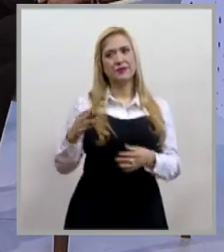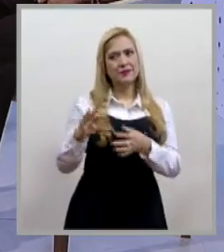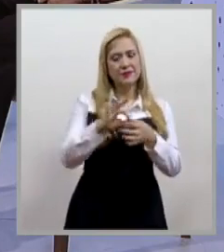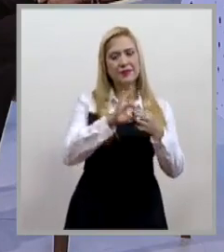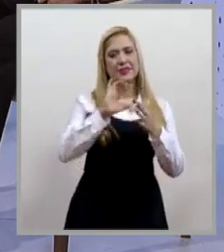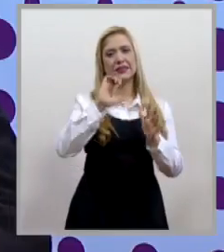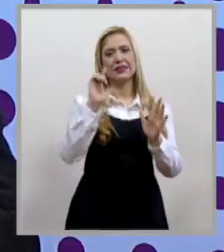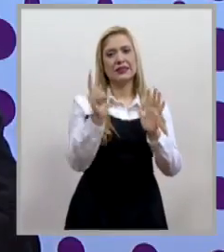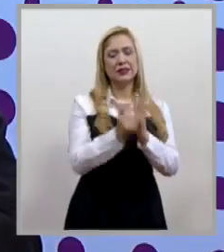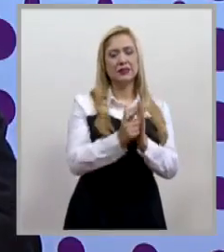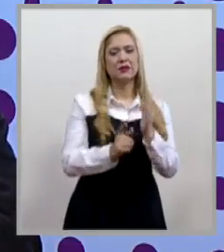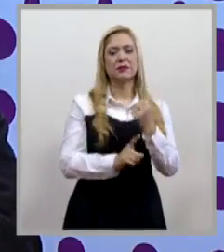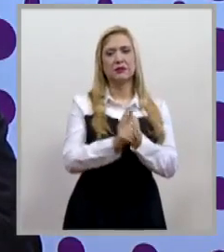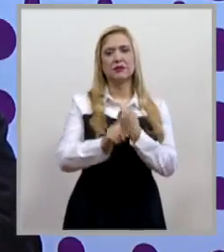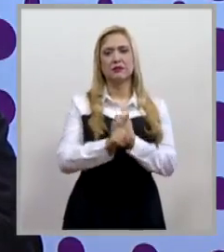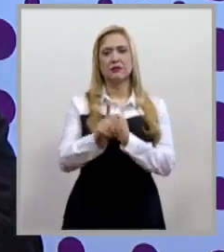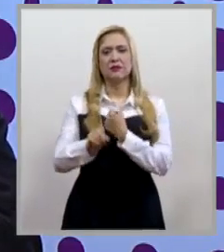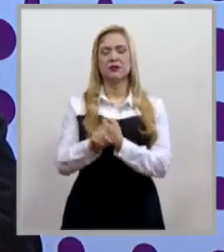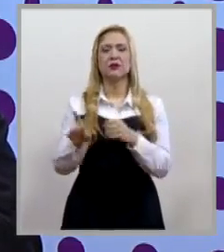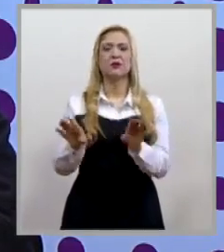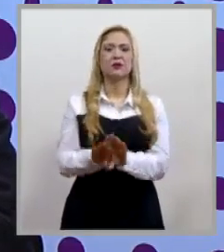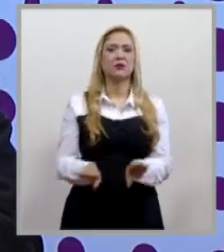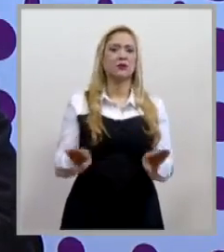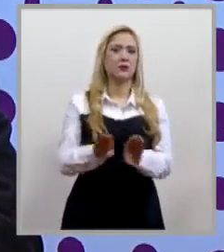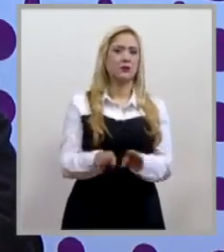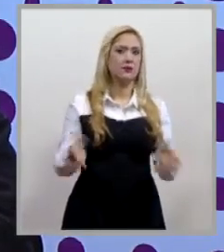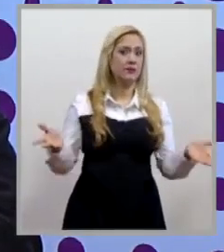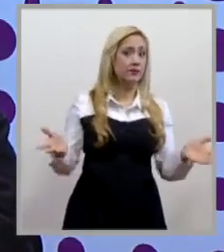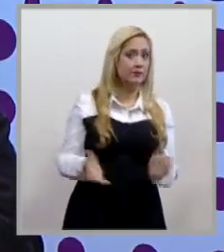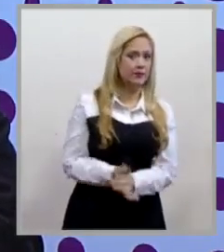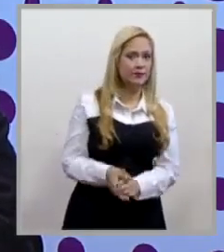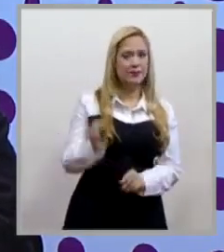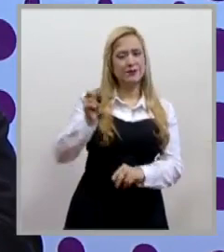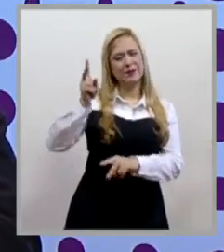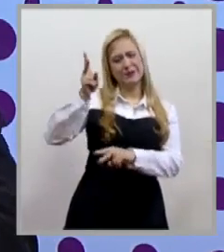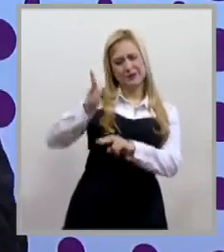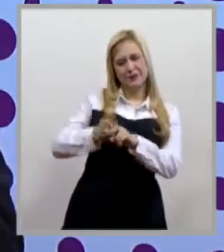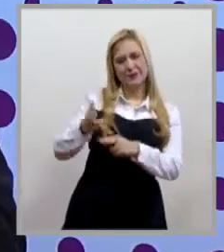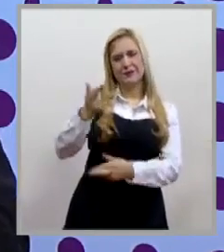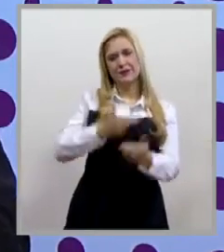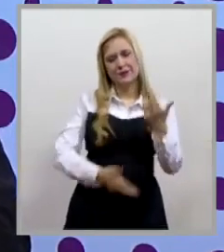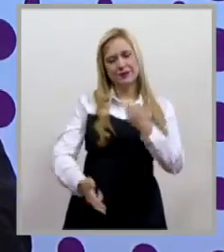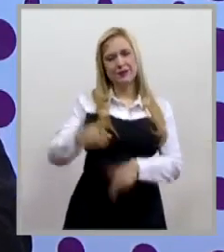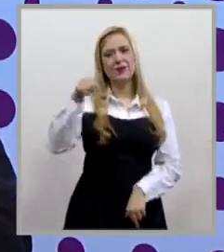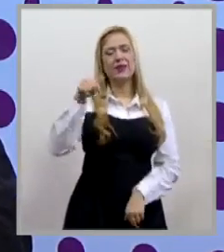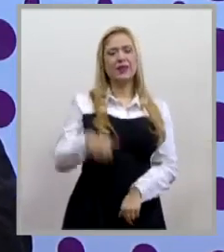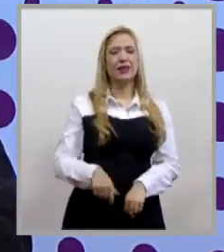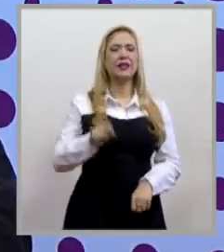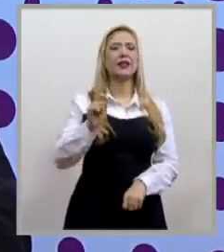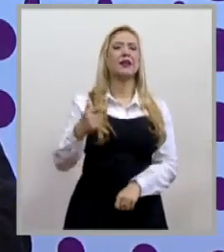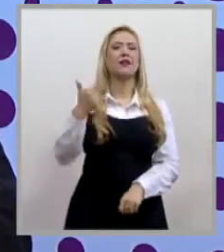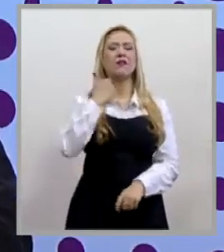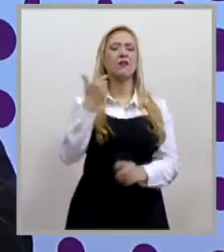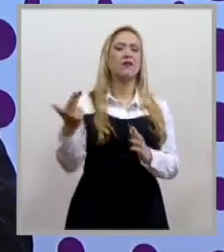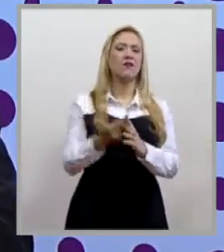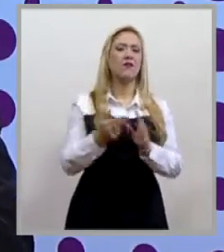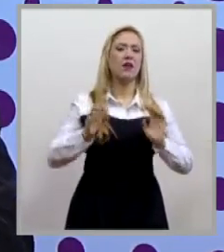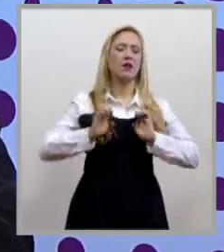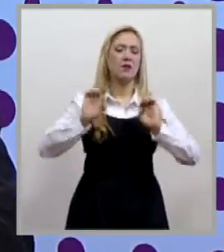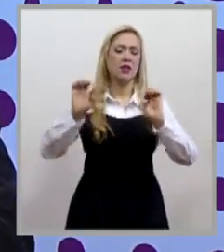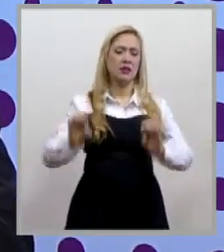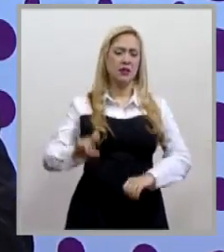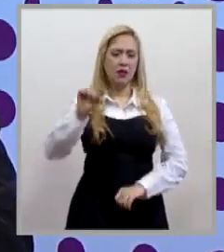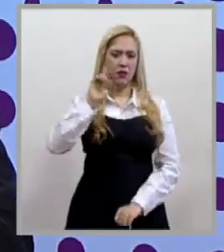armonización y los retos que presenta, ¿no? Cómo lograrlo. Es momento de hacer una segunda pausa. Les recuerdo que estamos conversando sobre